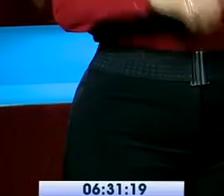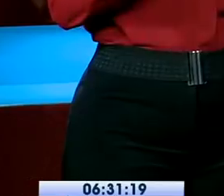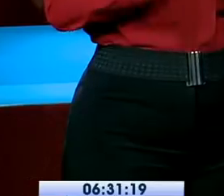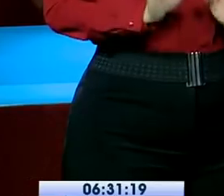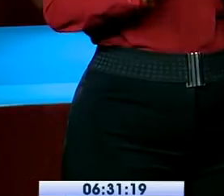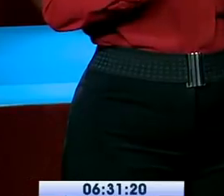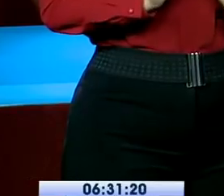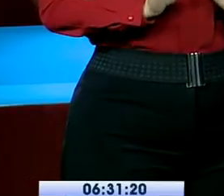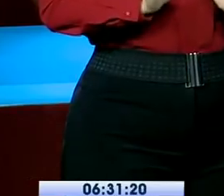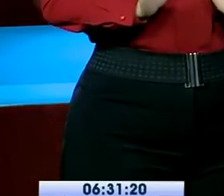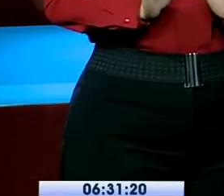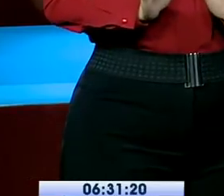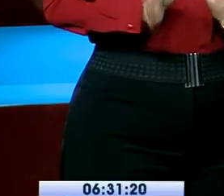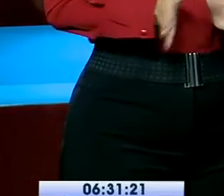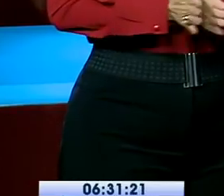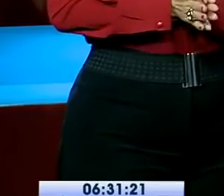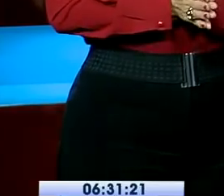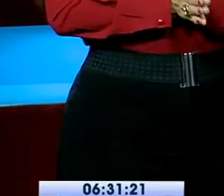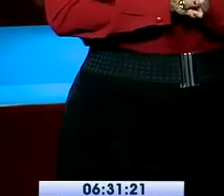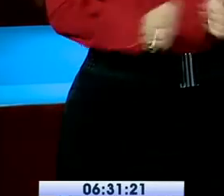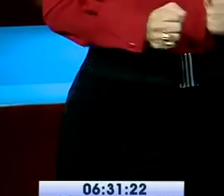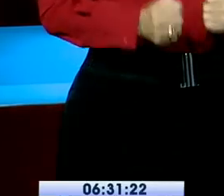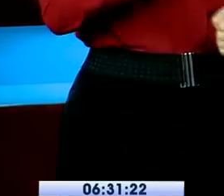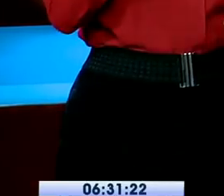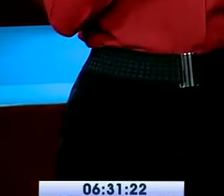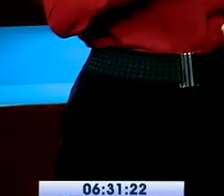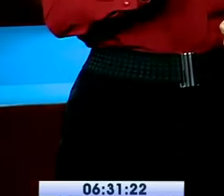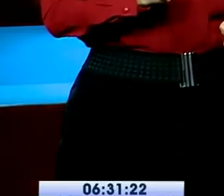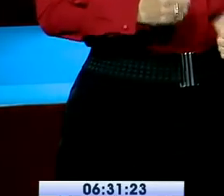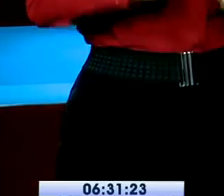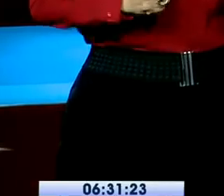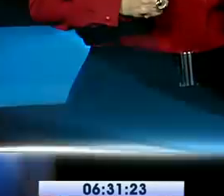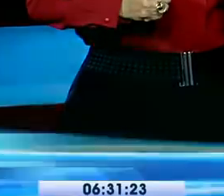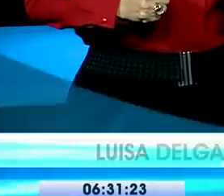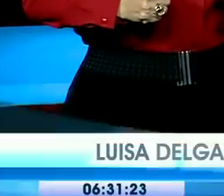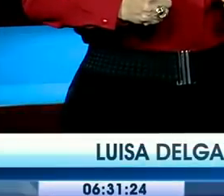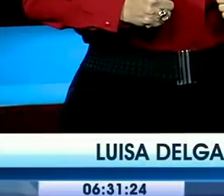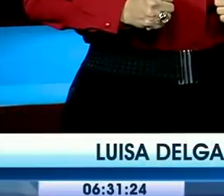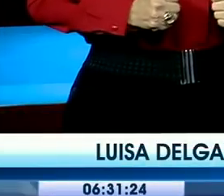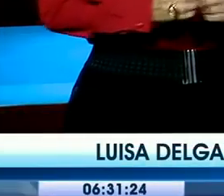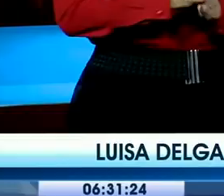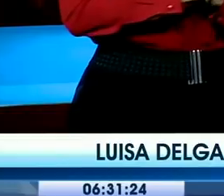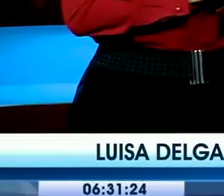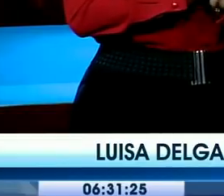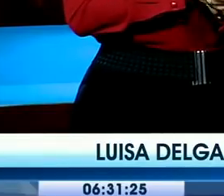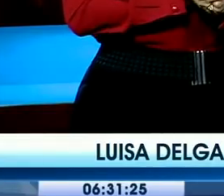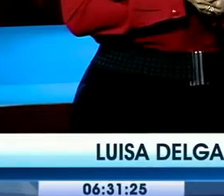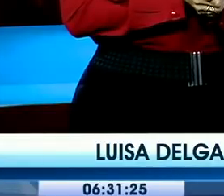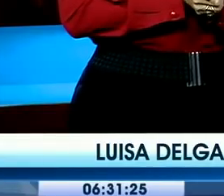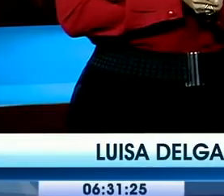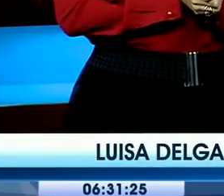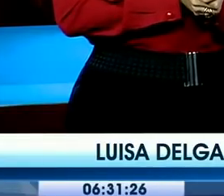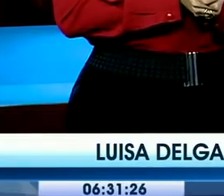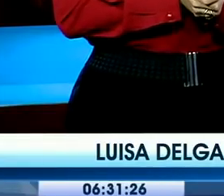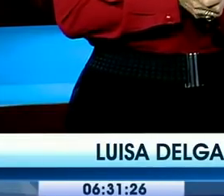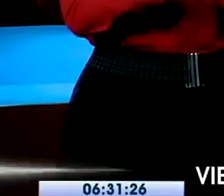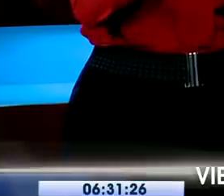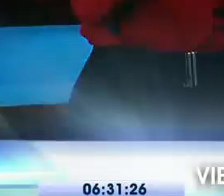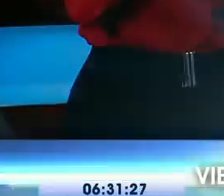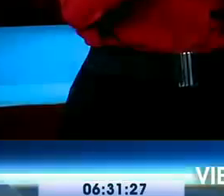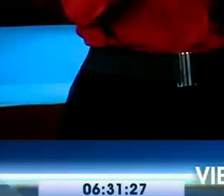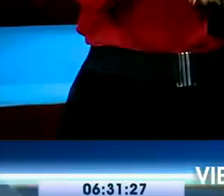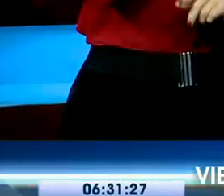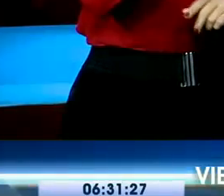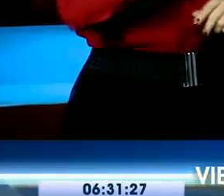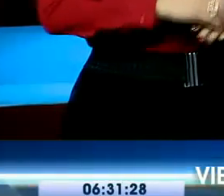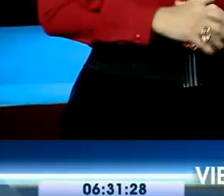manera. Siempre lo digo, el viernes es el día más bello, el día más increíble, porque llega el fin de semana y podemos dormir un poquito más. Y